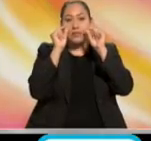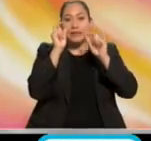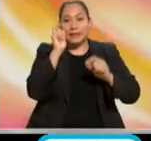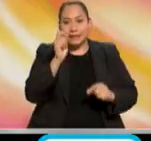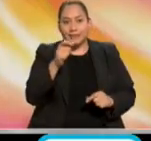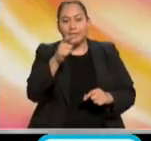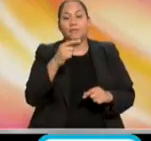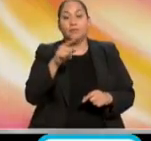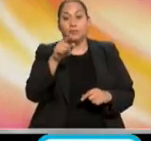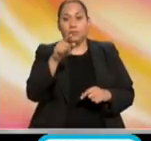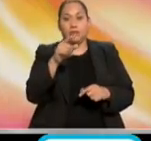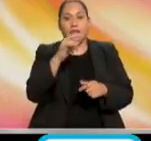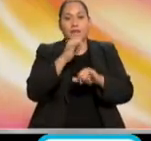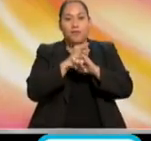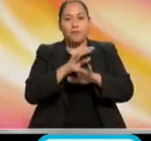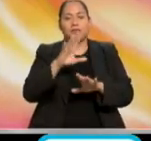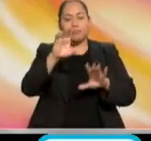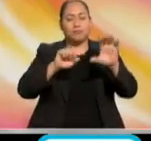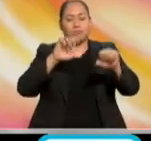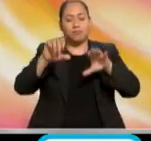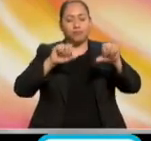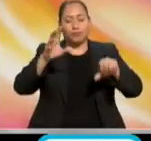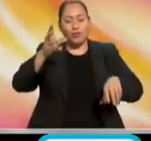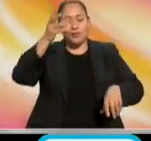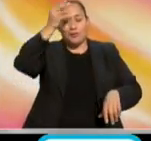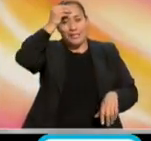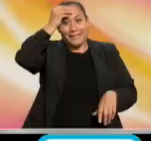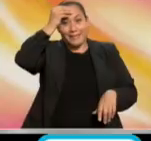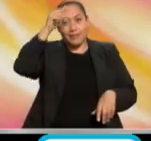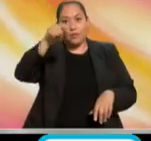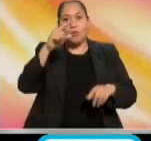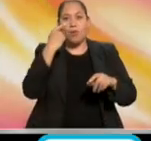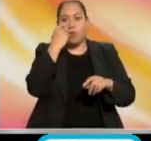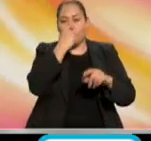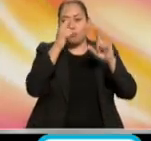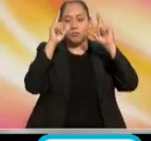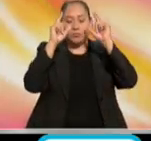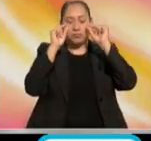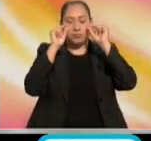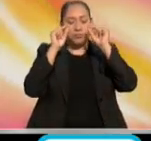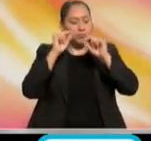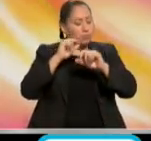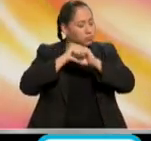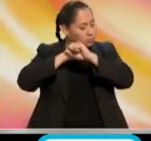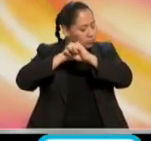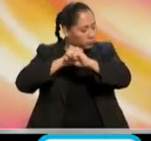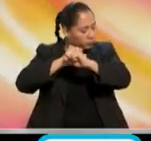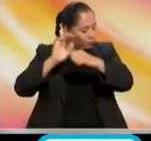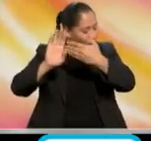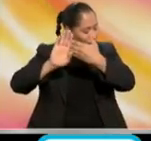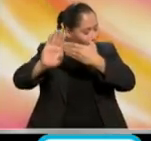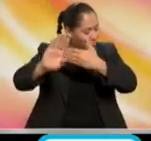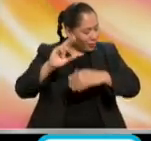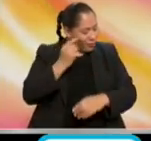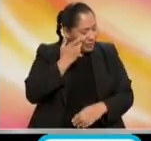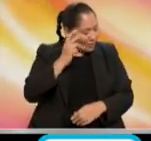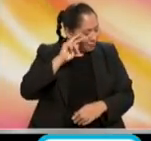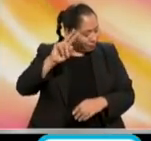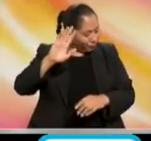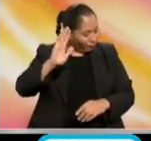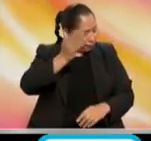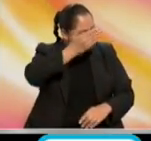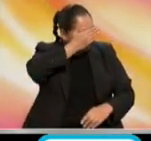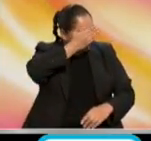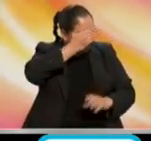este receptor de información del exterior, cuando nosotros lo cerramos es como si nos negáramos a ver lo que está enfrente de nosotros. ¿Es como una